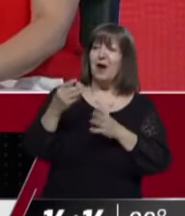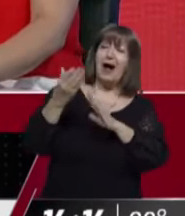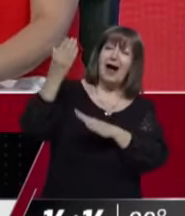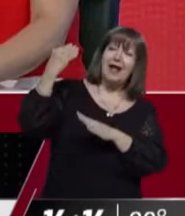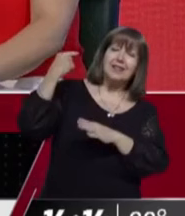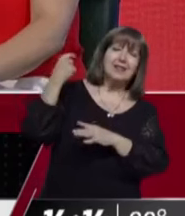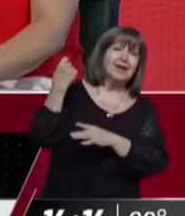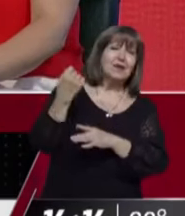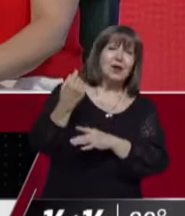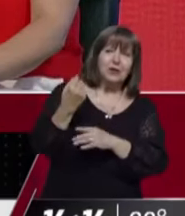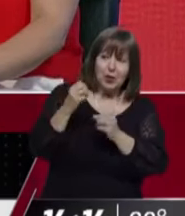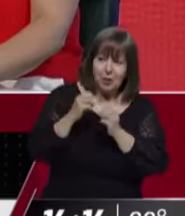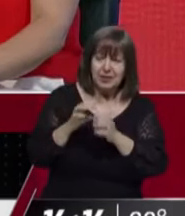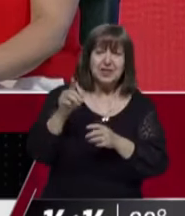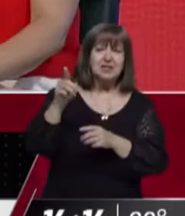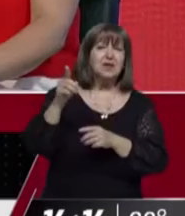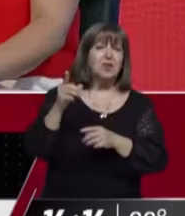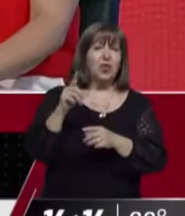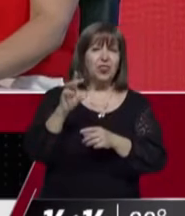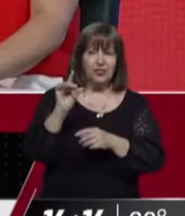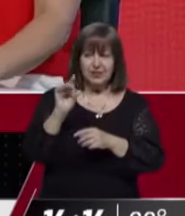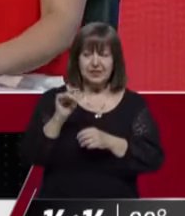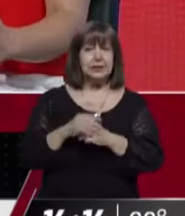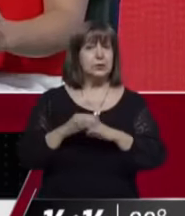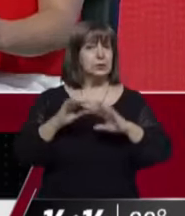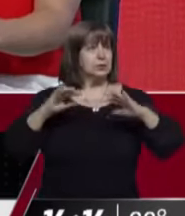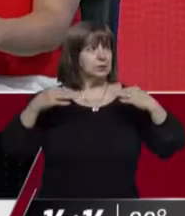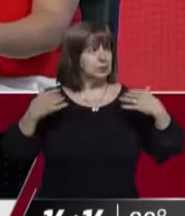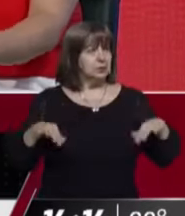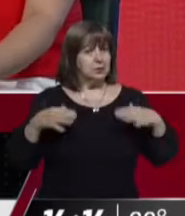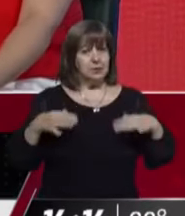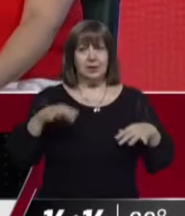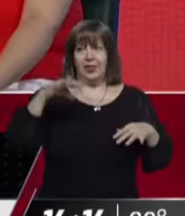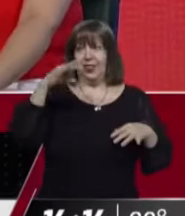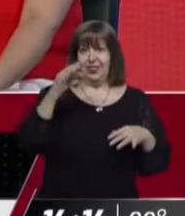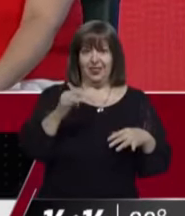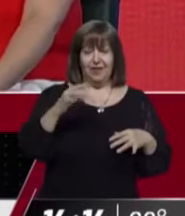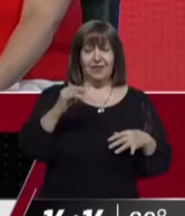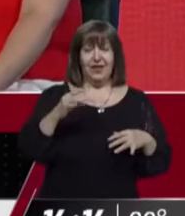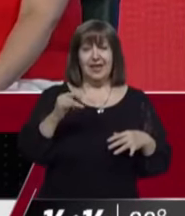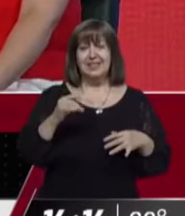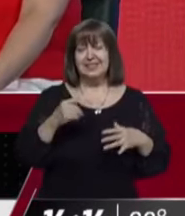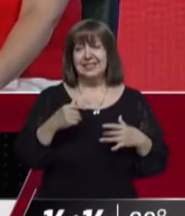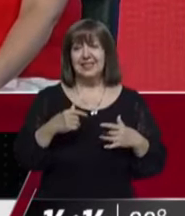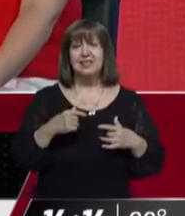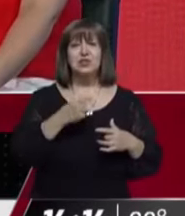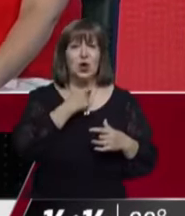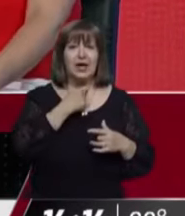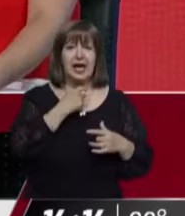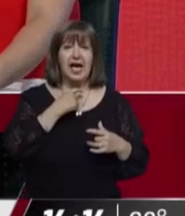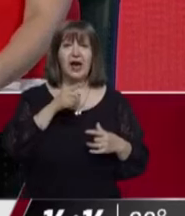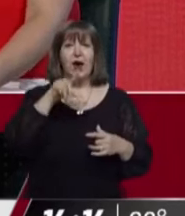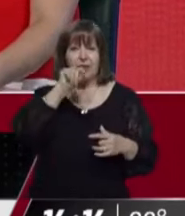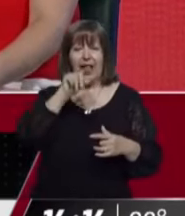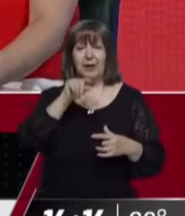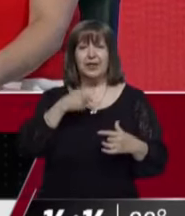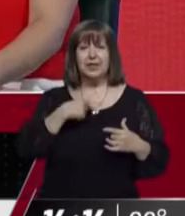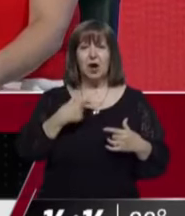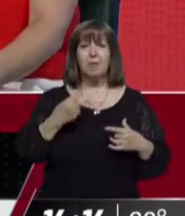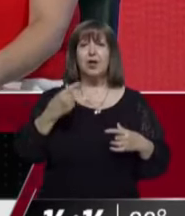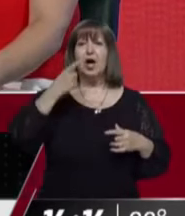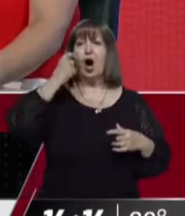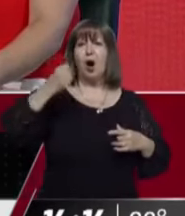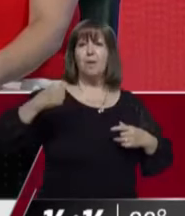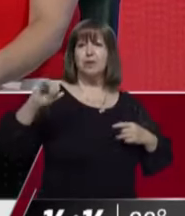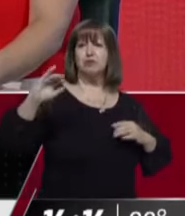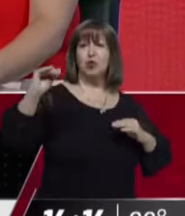poquitas, ¿cómo fue la tarea? Y la verdad que era una tarea bastante difícil, si bien es un ambiente muy